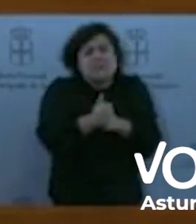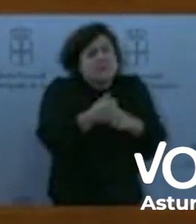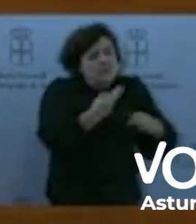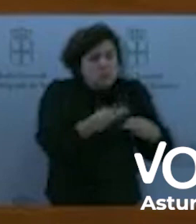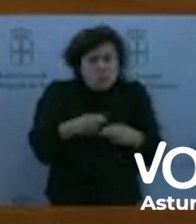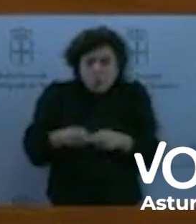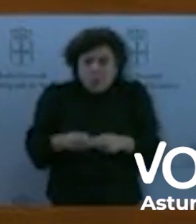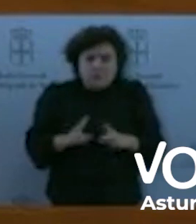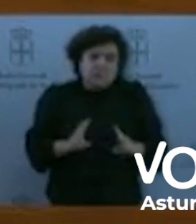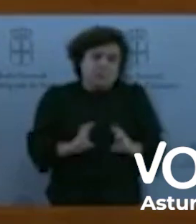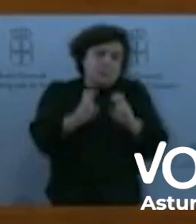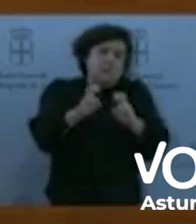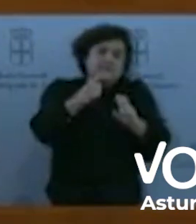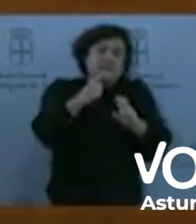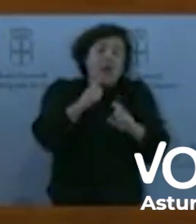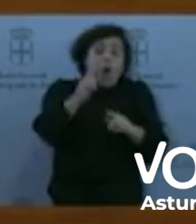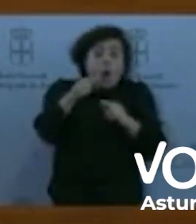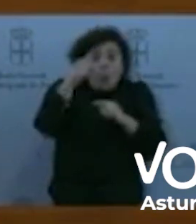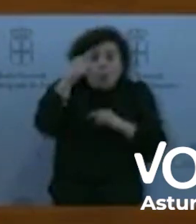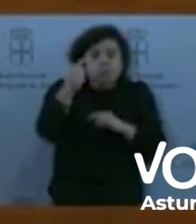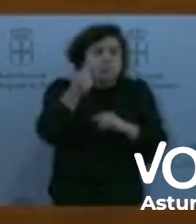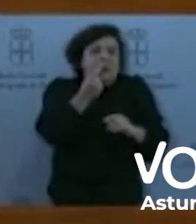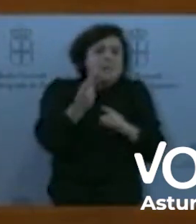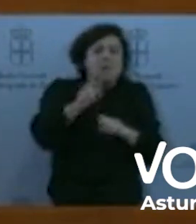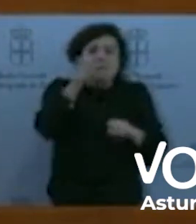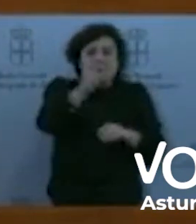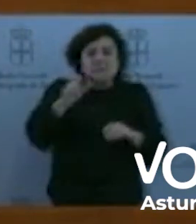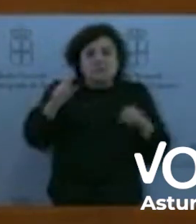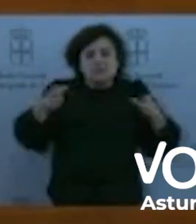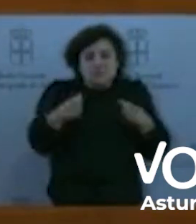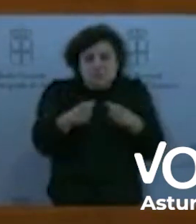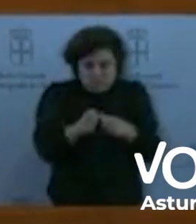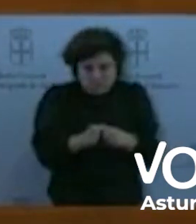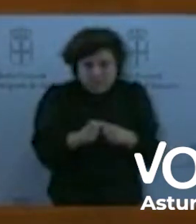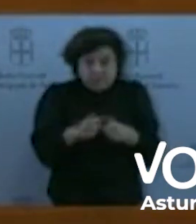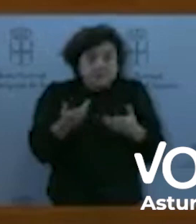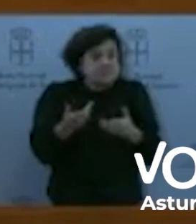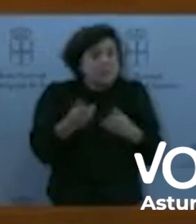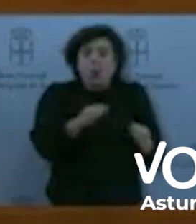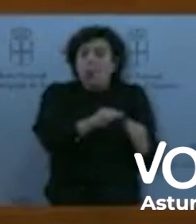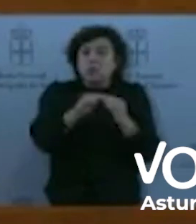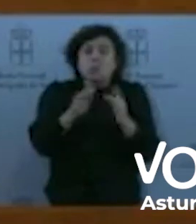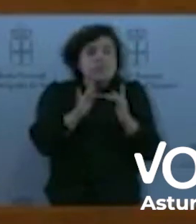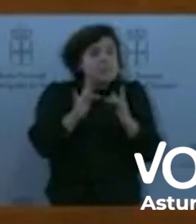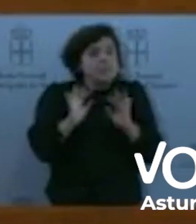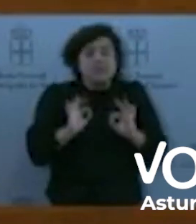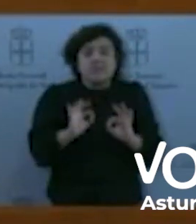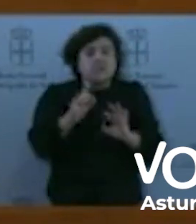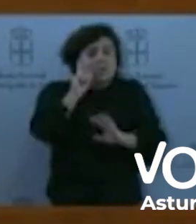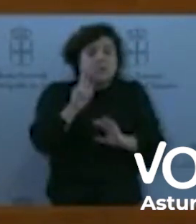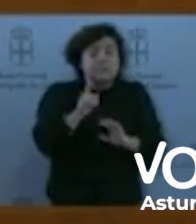números de visita que el Real Sitio. Y no es una coincidencia celebrar el Día de Asturias al tiempo que el Día de la Virgen de Covadonga, porque Asturias y